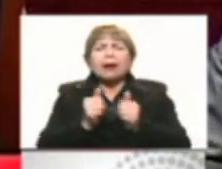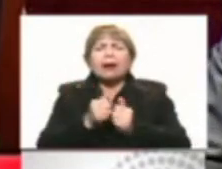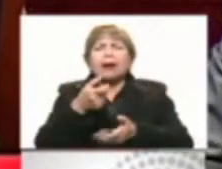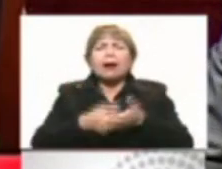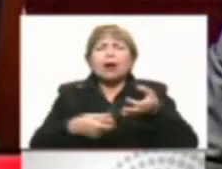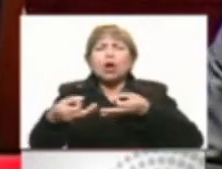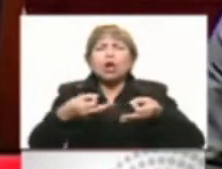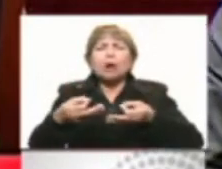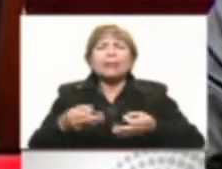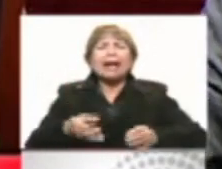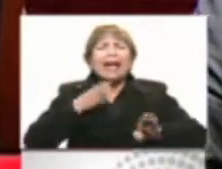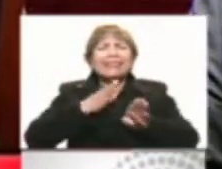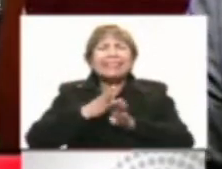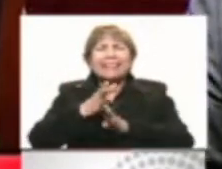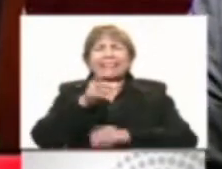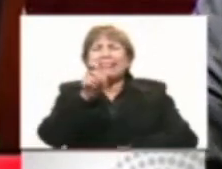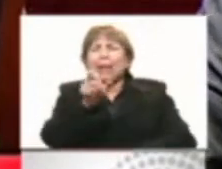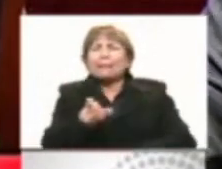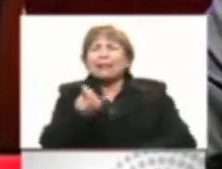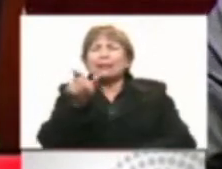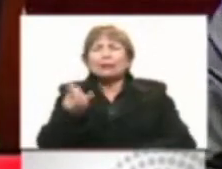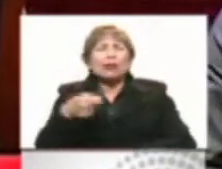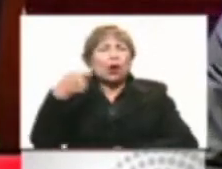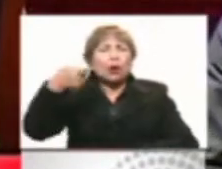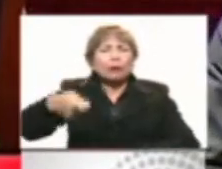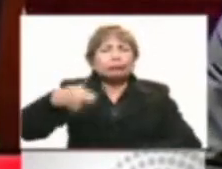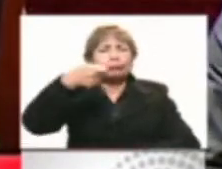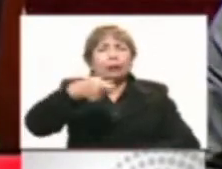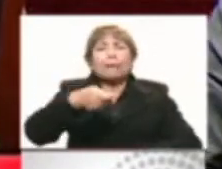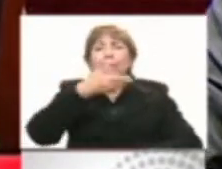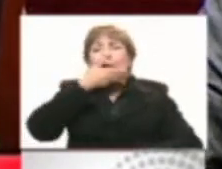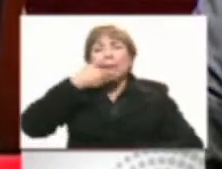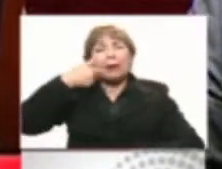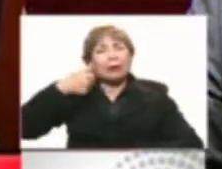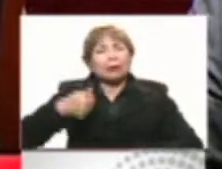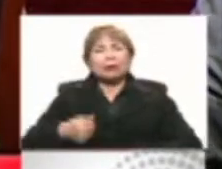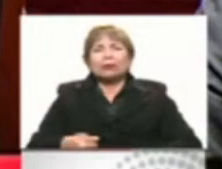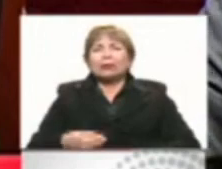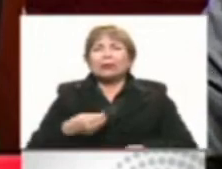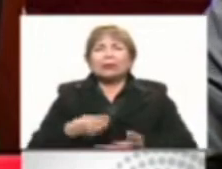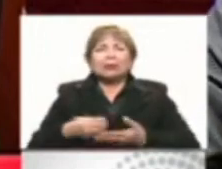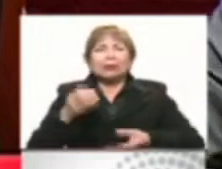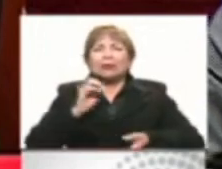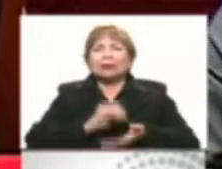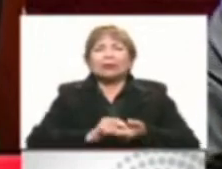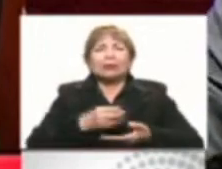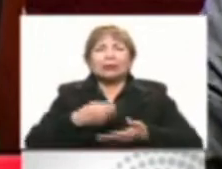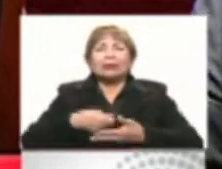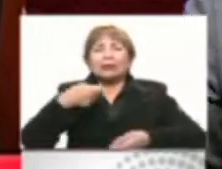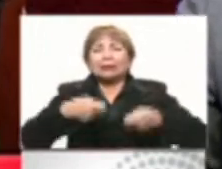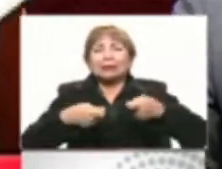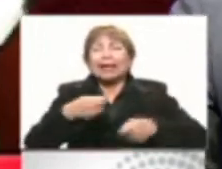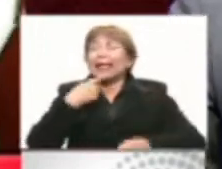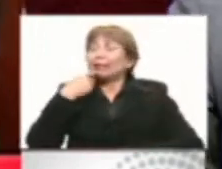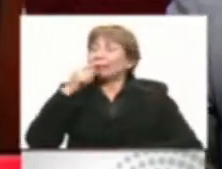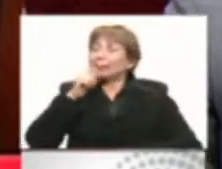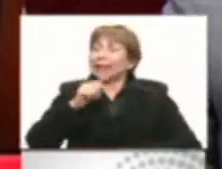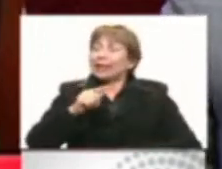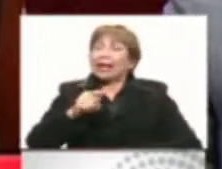económica directa a la gente, porque eso es un método mucho mejor que los subsidios generalizados. Eso